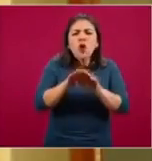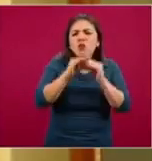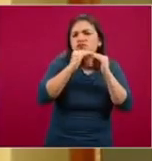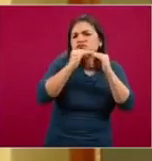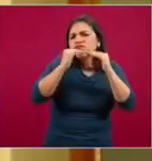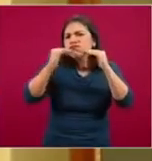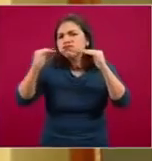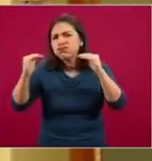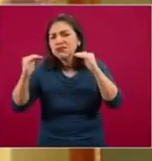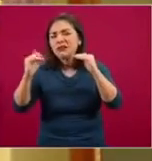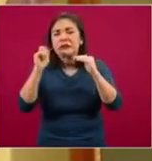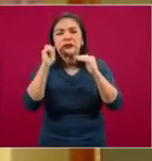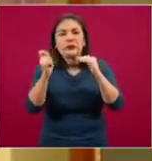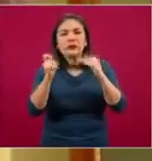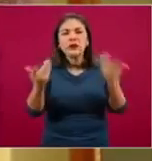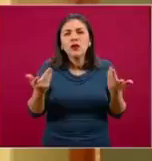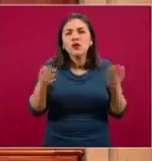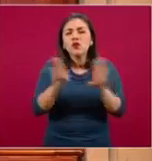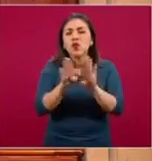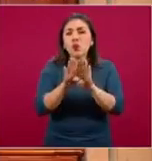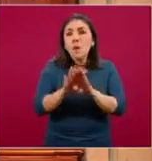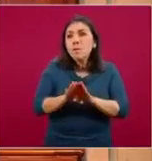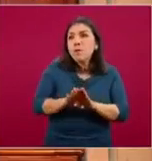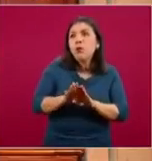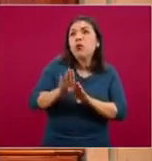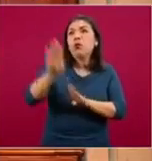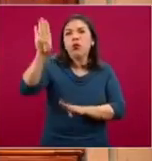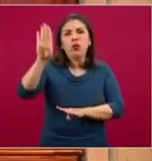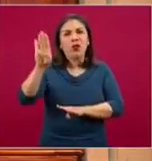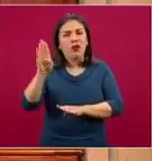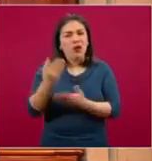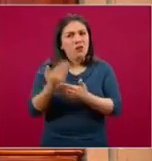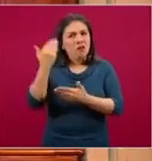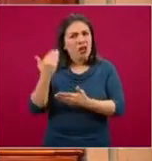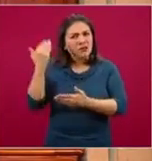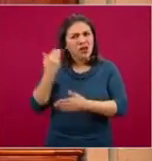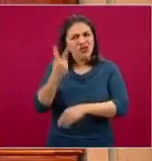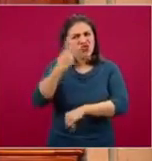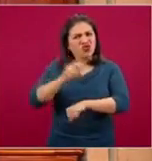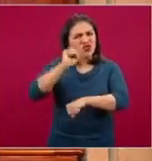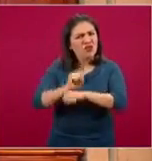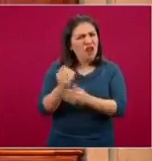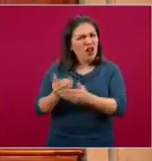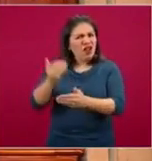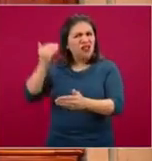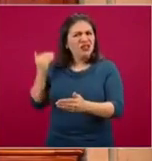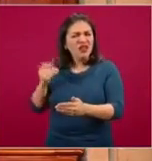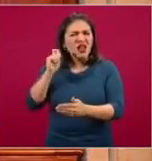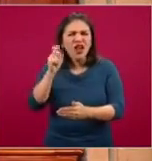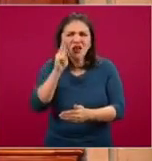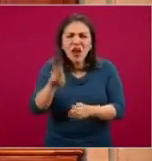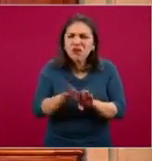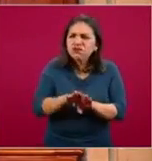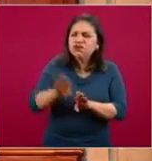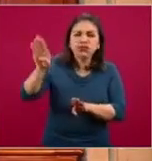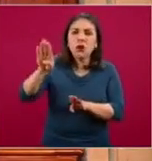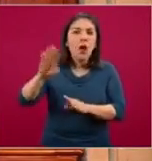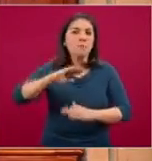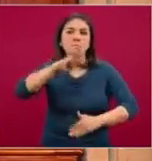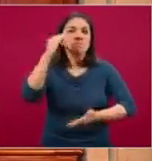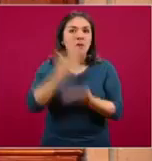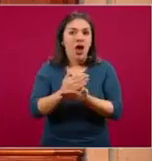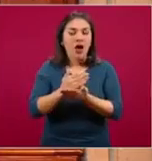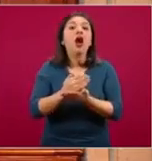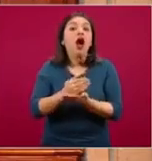decir, el comportamiento ascendente de semanas previas o de las 2 semanas previas a estas se detuvo,